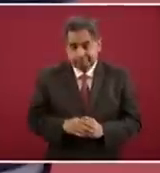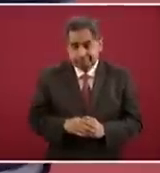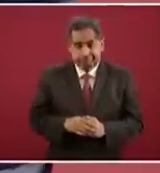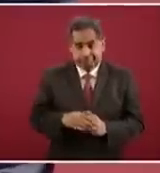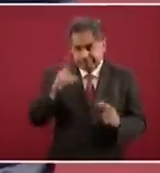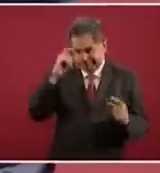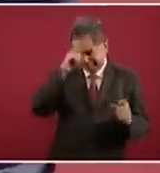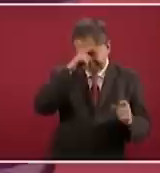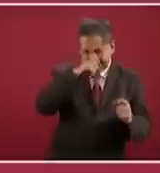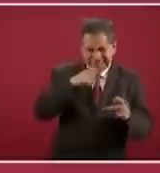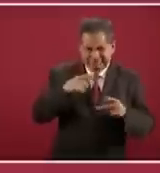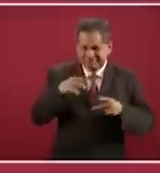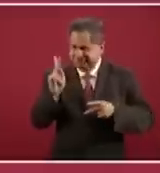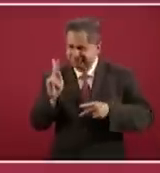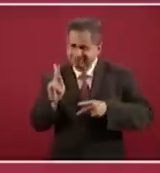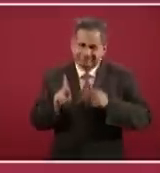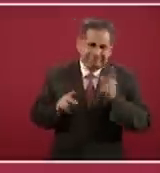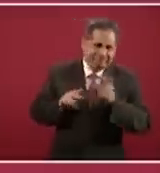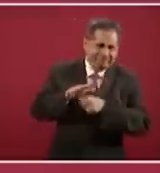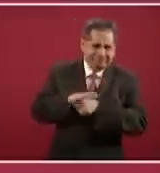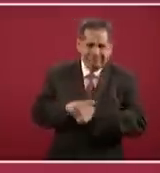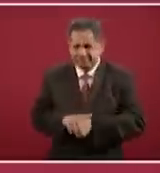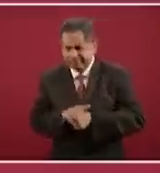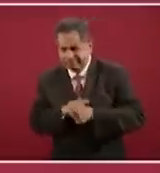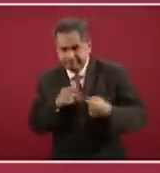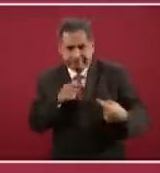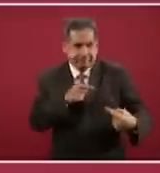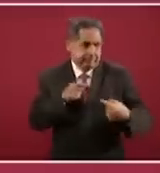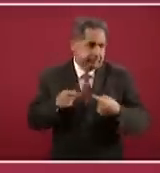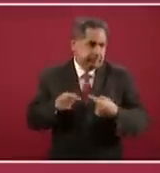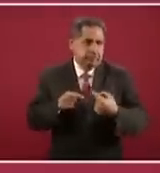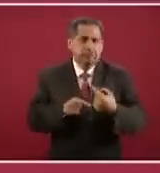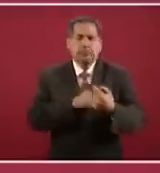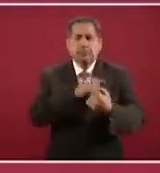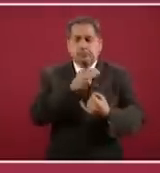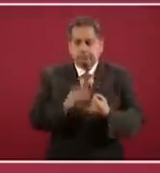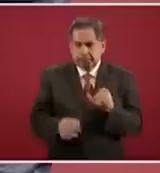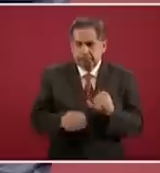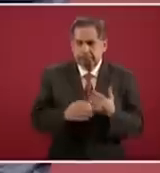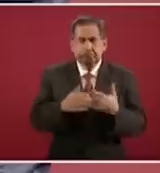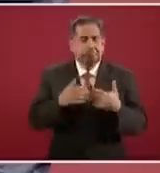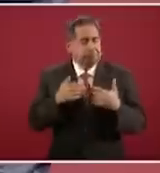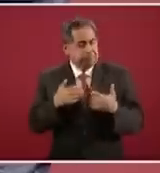hubieron presiones. Al final